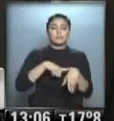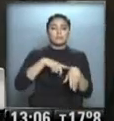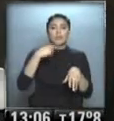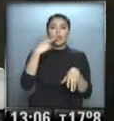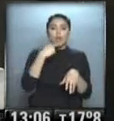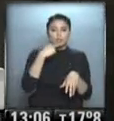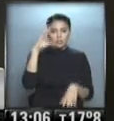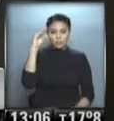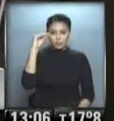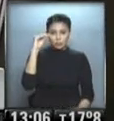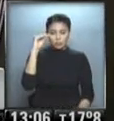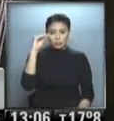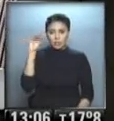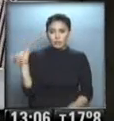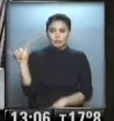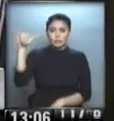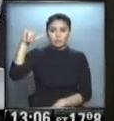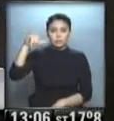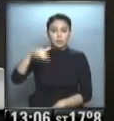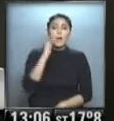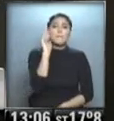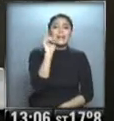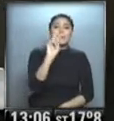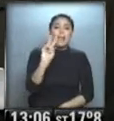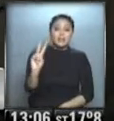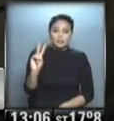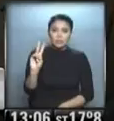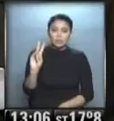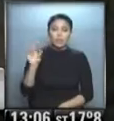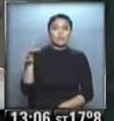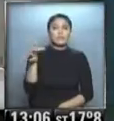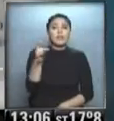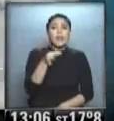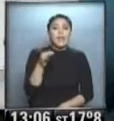a las 11 de la noche aproximadamente, y el martes 22 llegó a la isla de